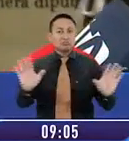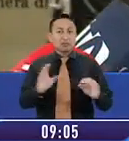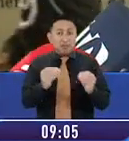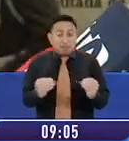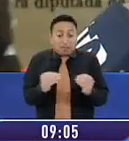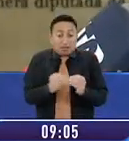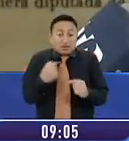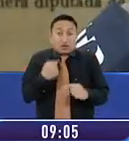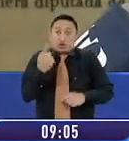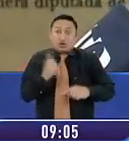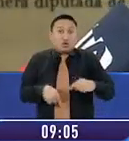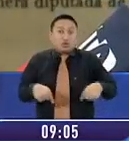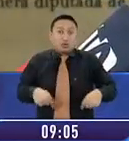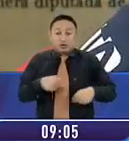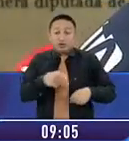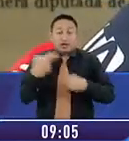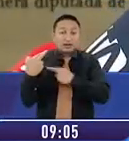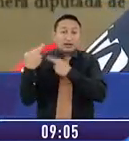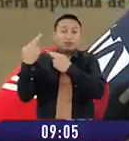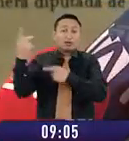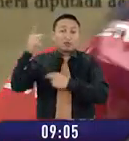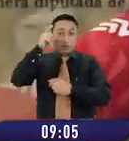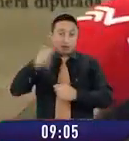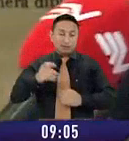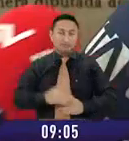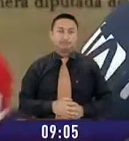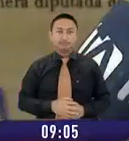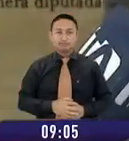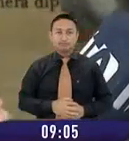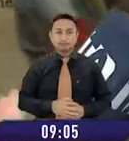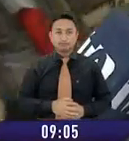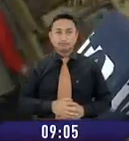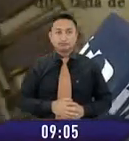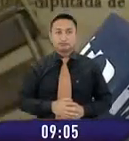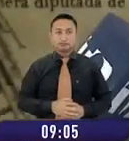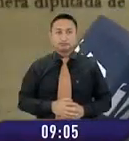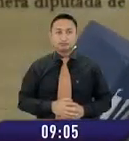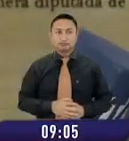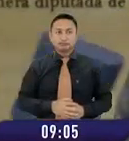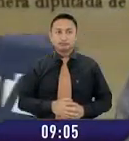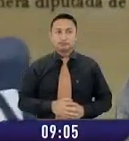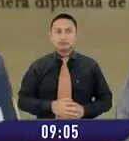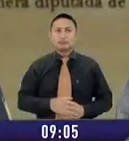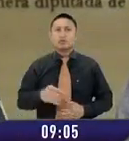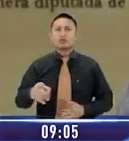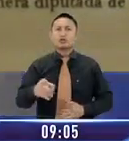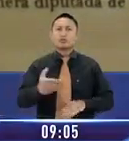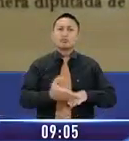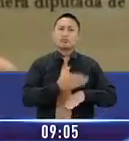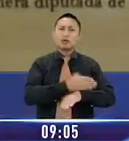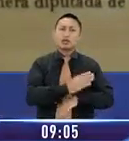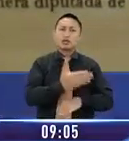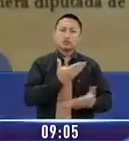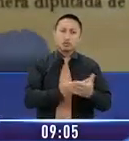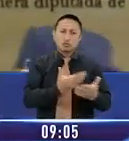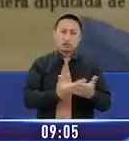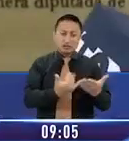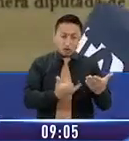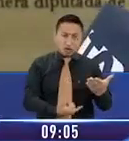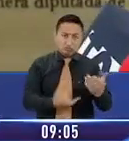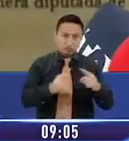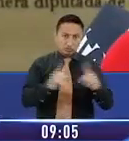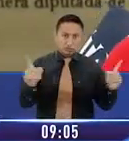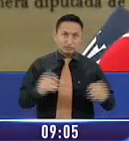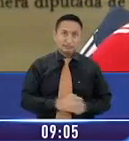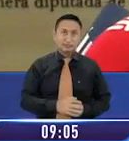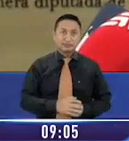saber más porque obviamente eso sí depende exclusivamente de la fiscalía. Pero dicen que difieren de la propuesta que hizo Construye, la que está proponiendo. Bueno, es que